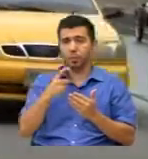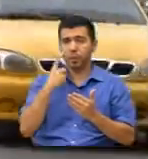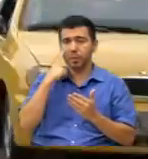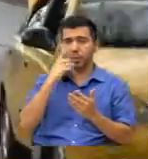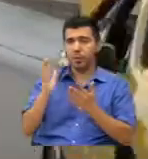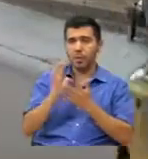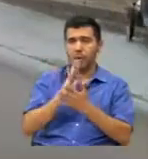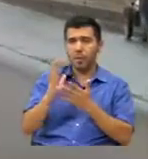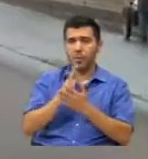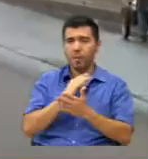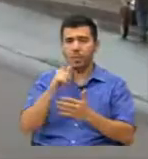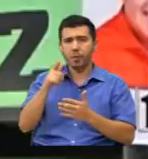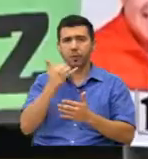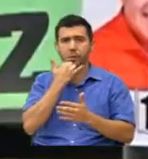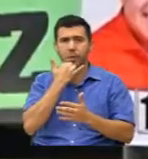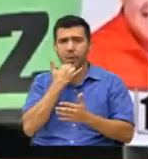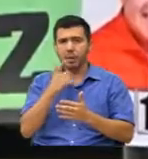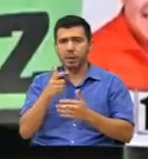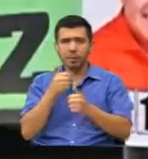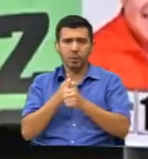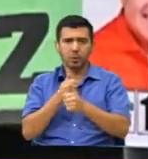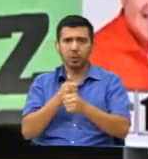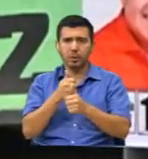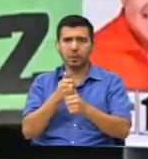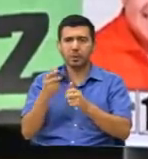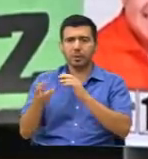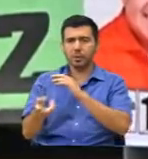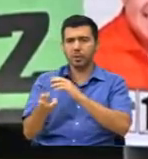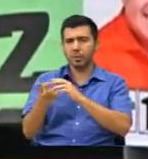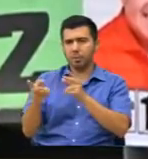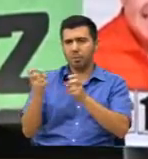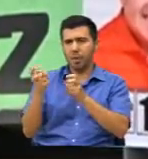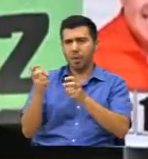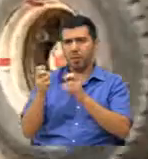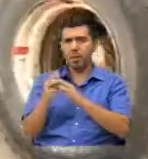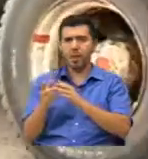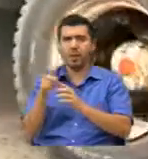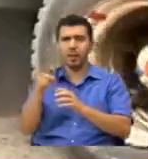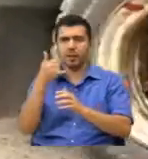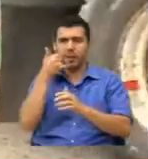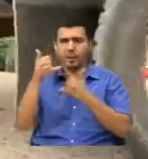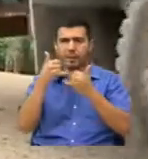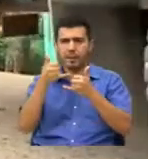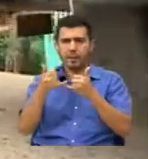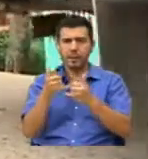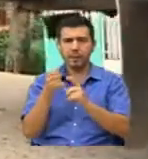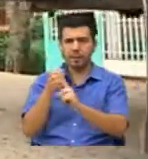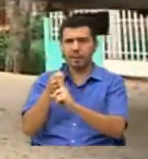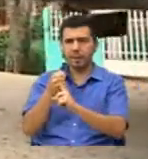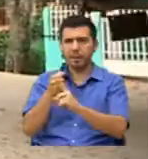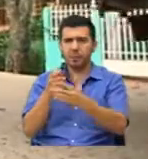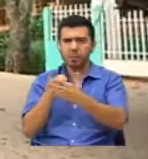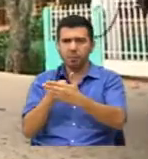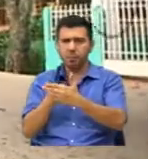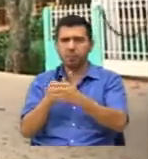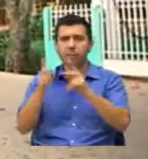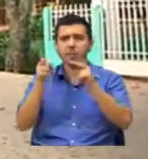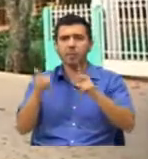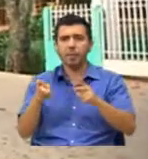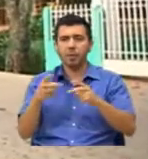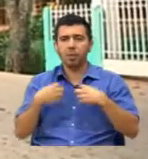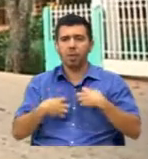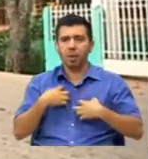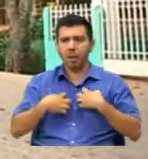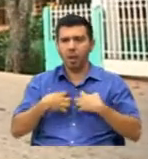con extorsión y también secuestros a los habitantes del corregimiento de Palmarito. Por eso no se